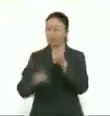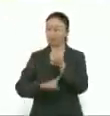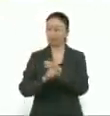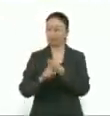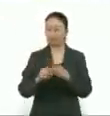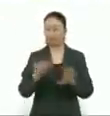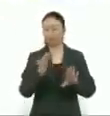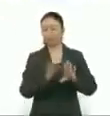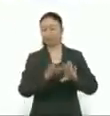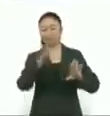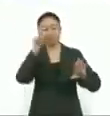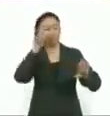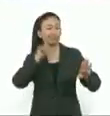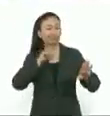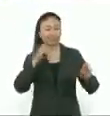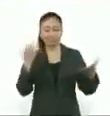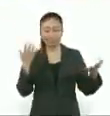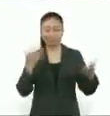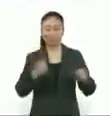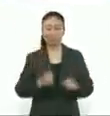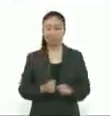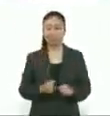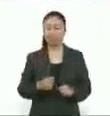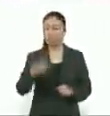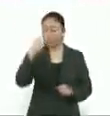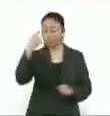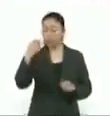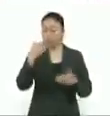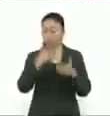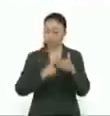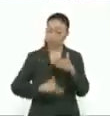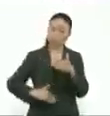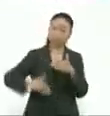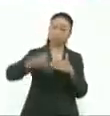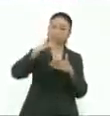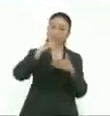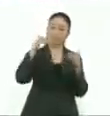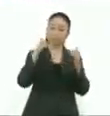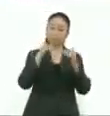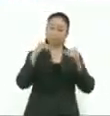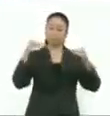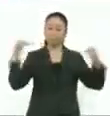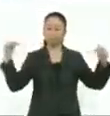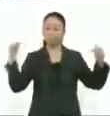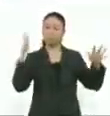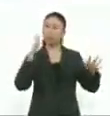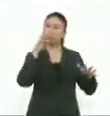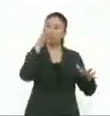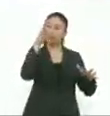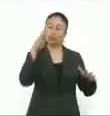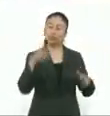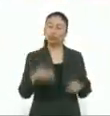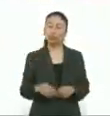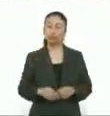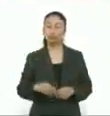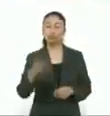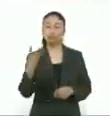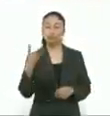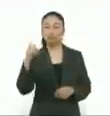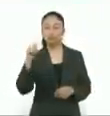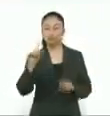y conservadurismo, para que sigamos avanzando hacia la igualdad y en la